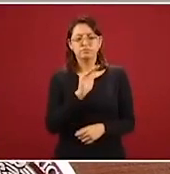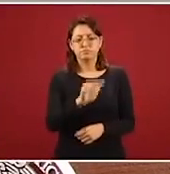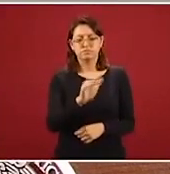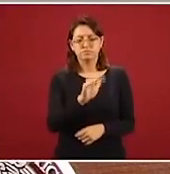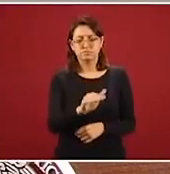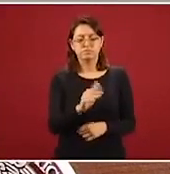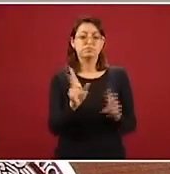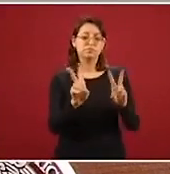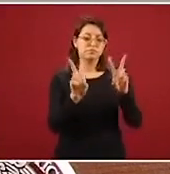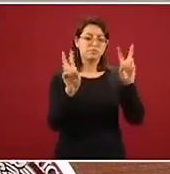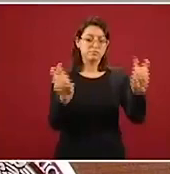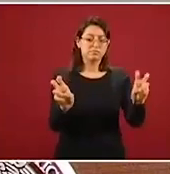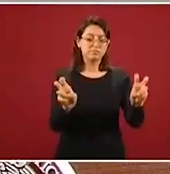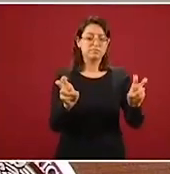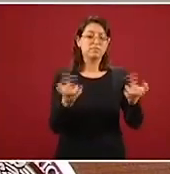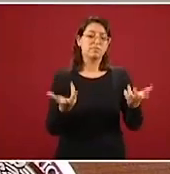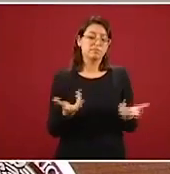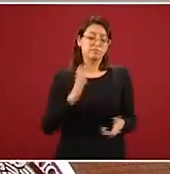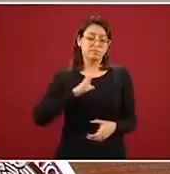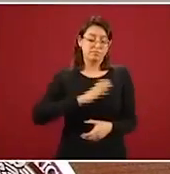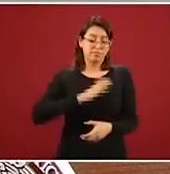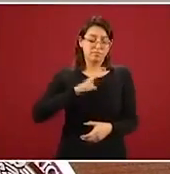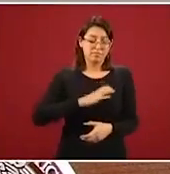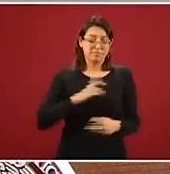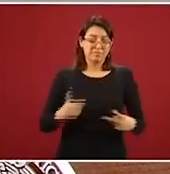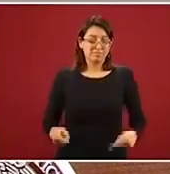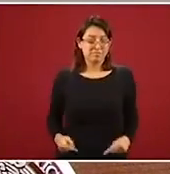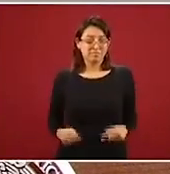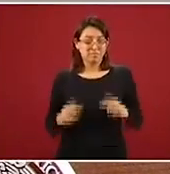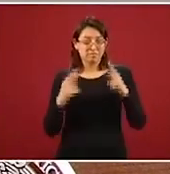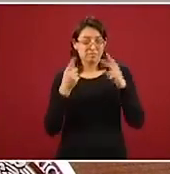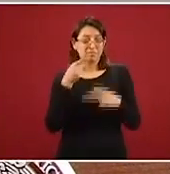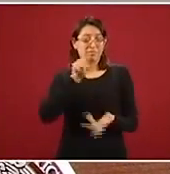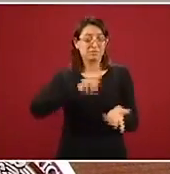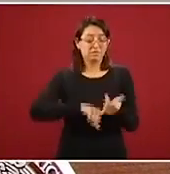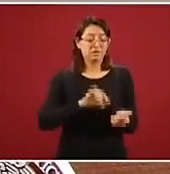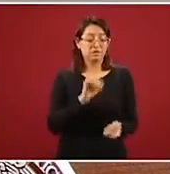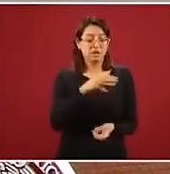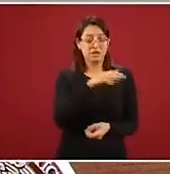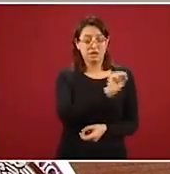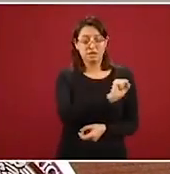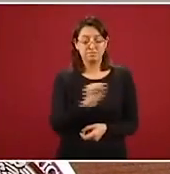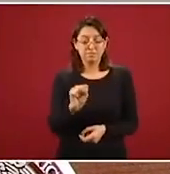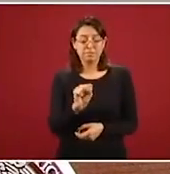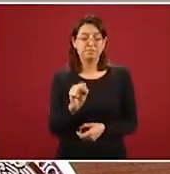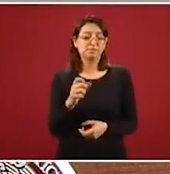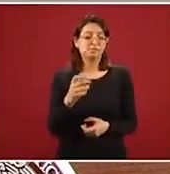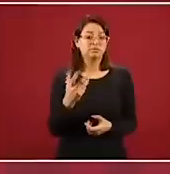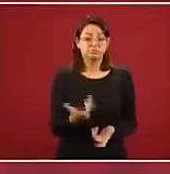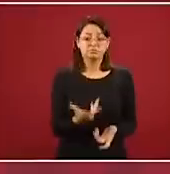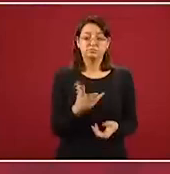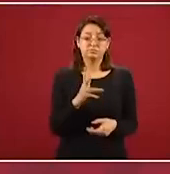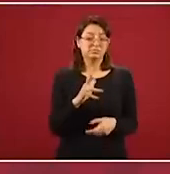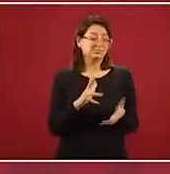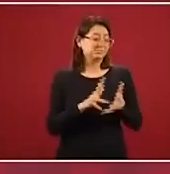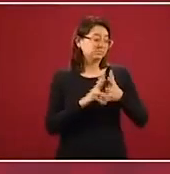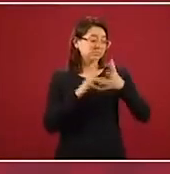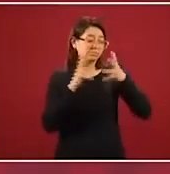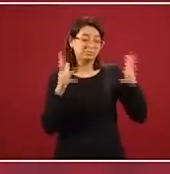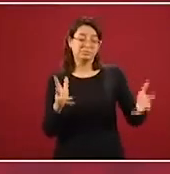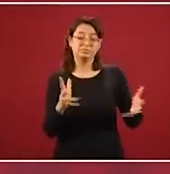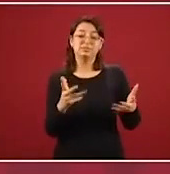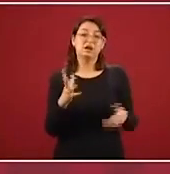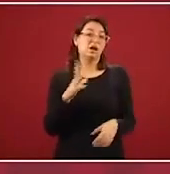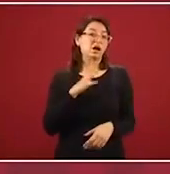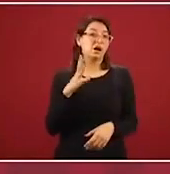el tema de oncológicos y particularmente en el Seguro Social, es de unas de grandes dimensiones. Son